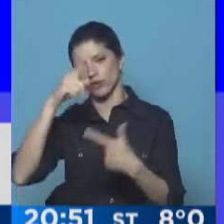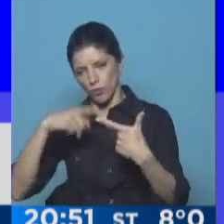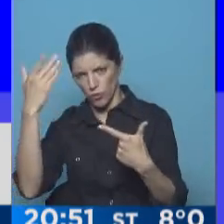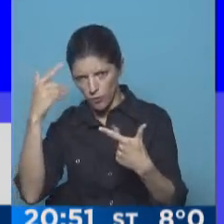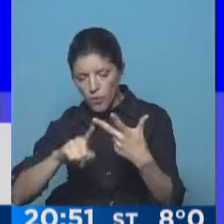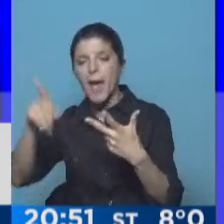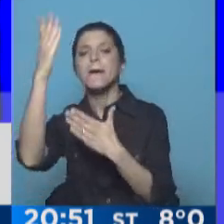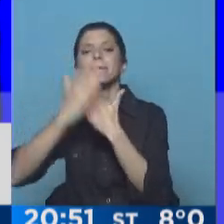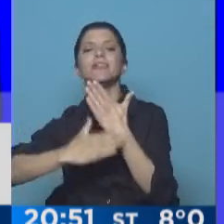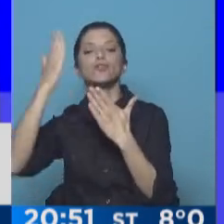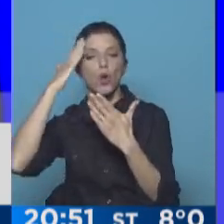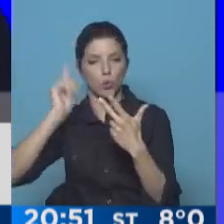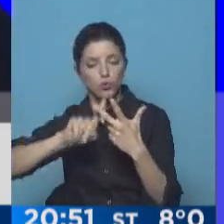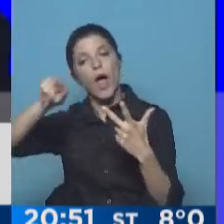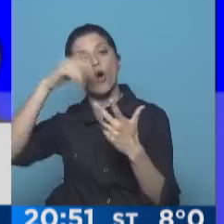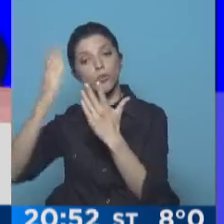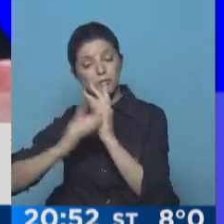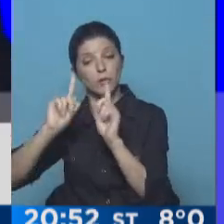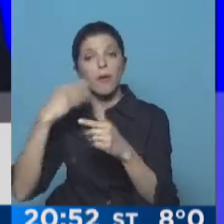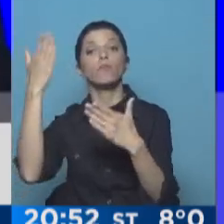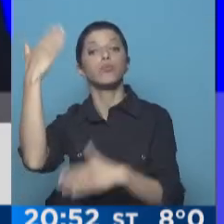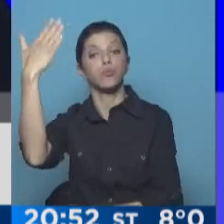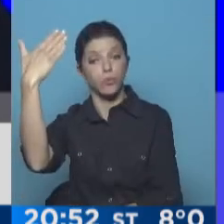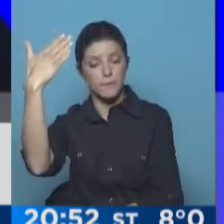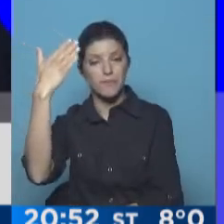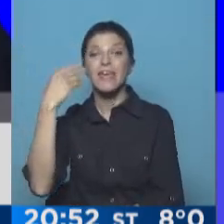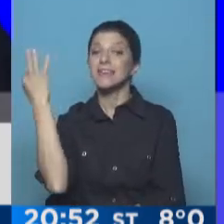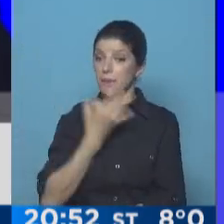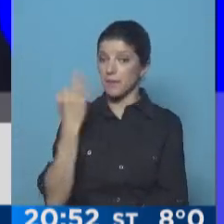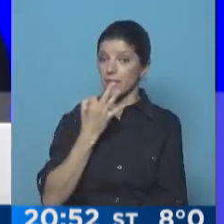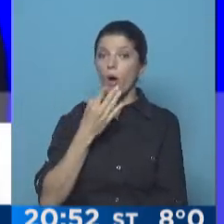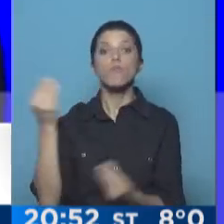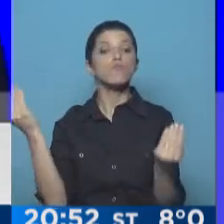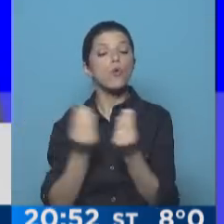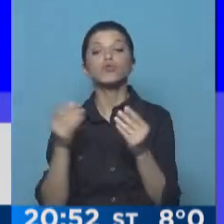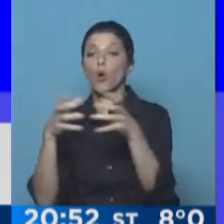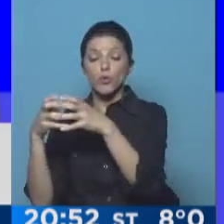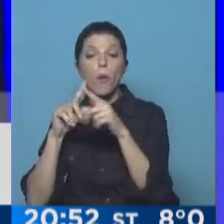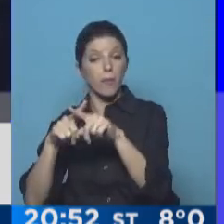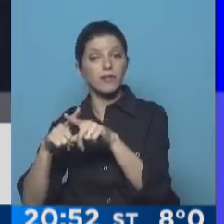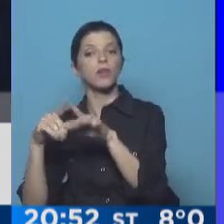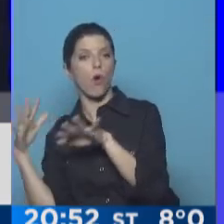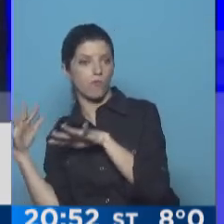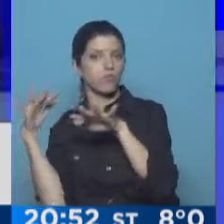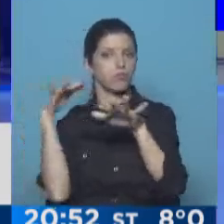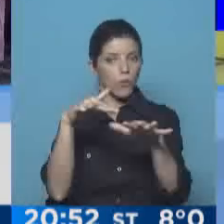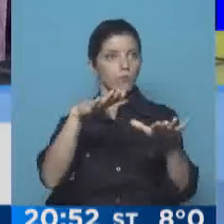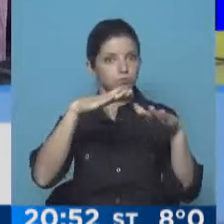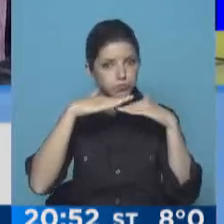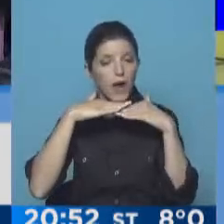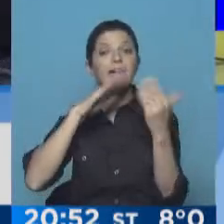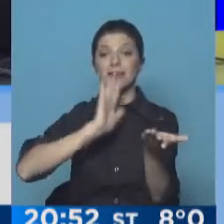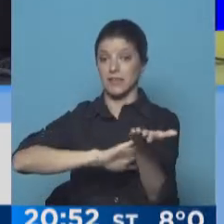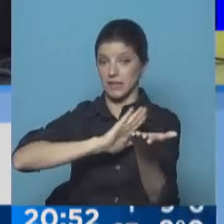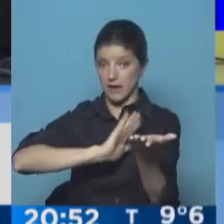ministro de Cultura, otros ministros también, y realmente una fuerte presencia de movimientos políticos y partidos de izquierda que